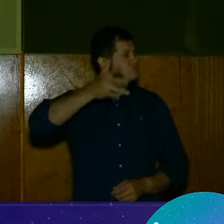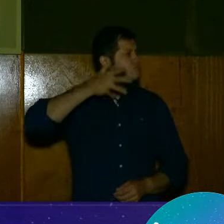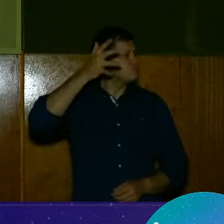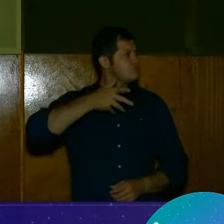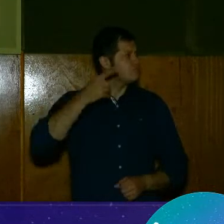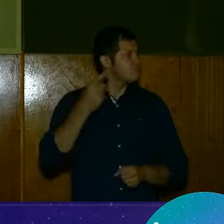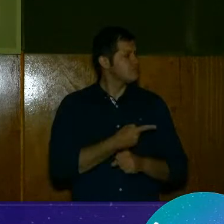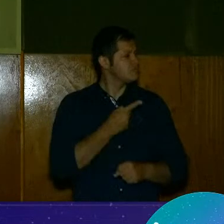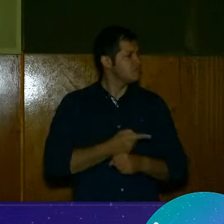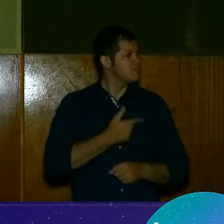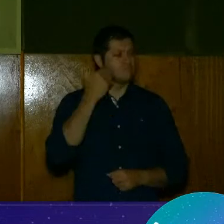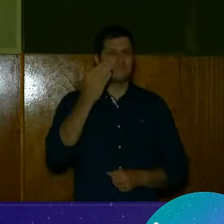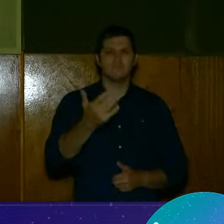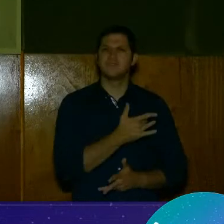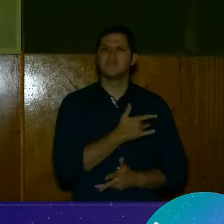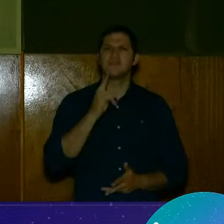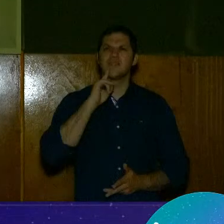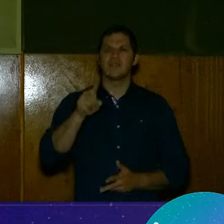inconscientemente